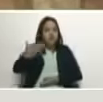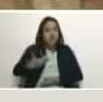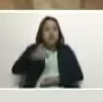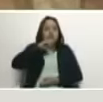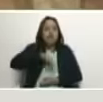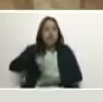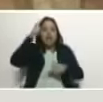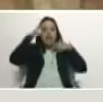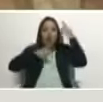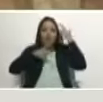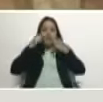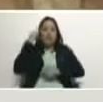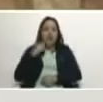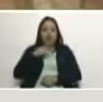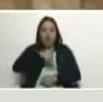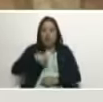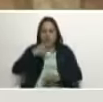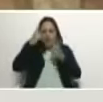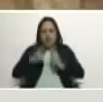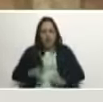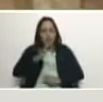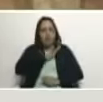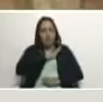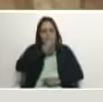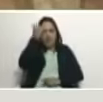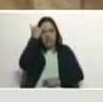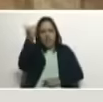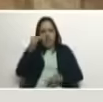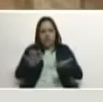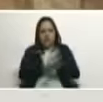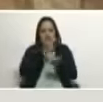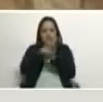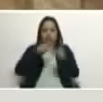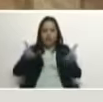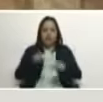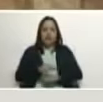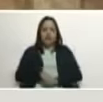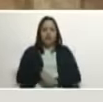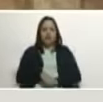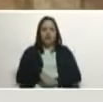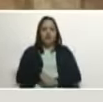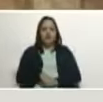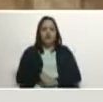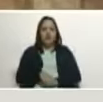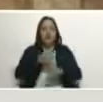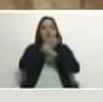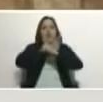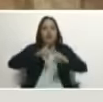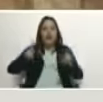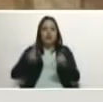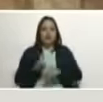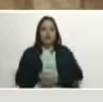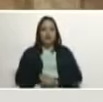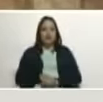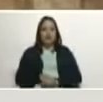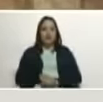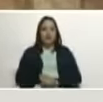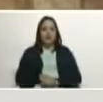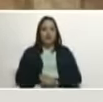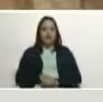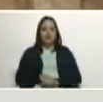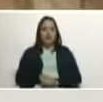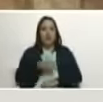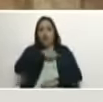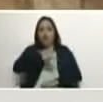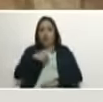bolivarianismo, en nuestra convicción de la libertad, de la democracia. Nosotros hablamos